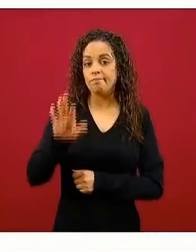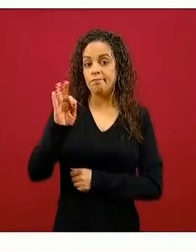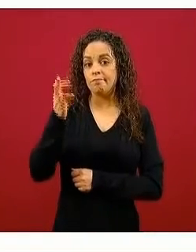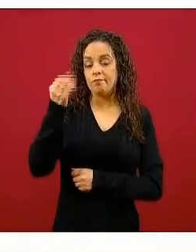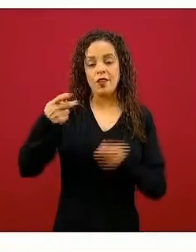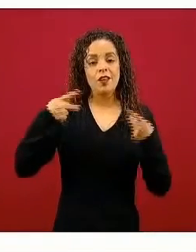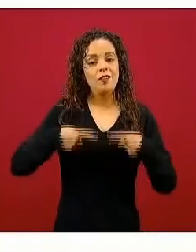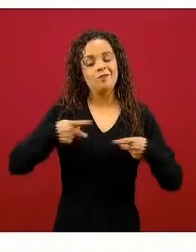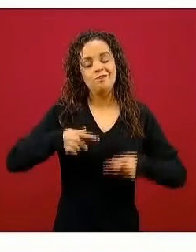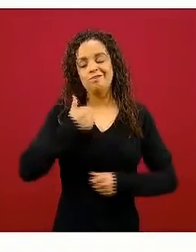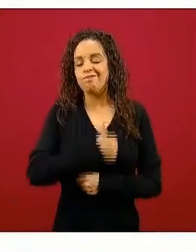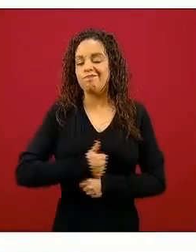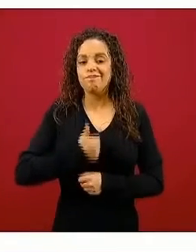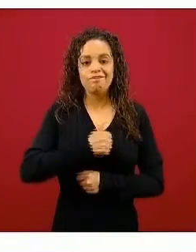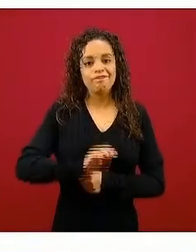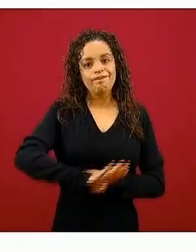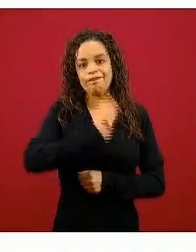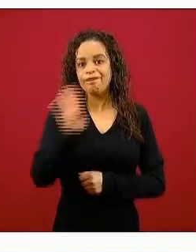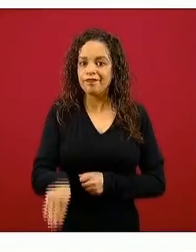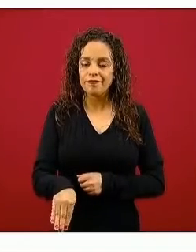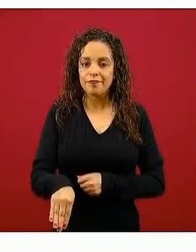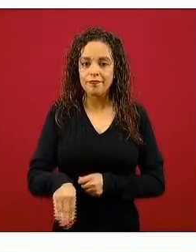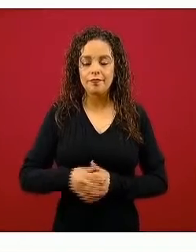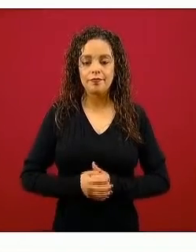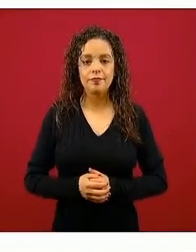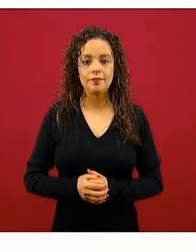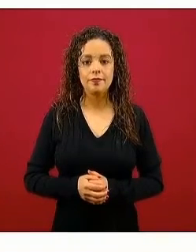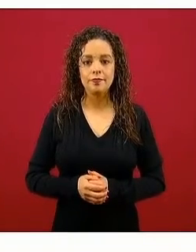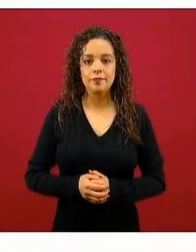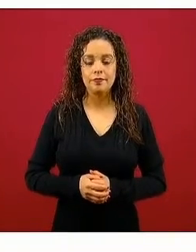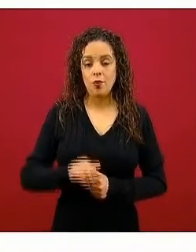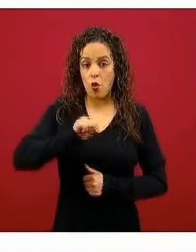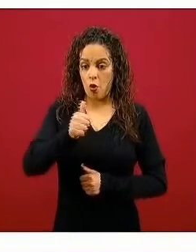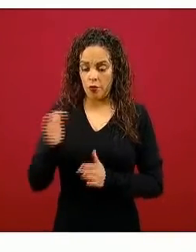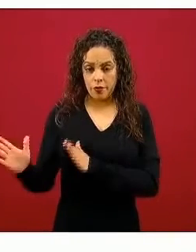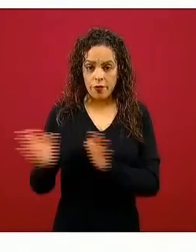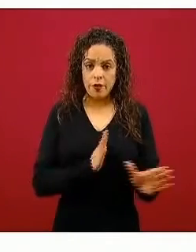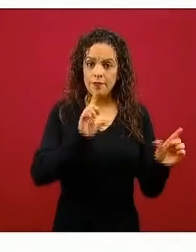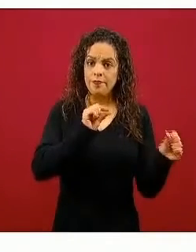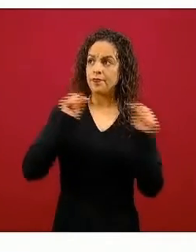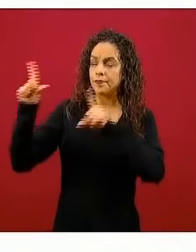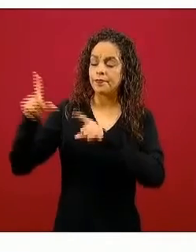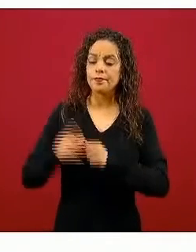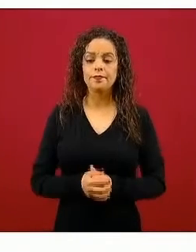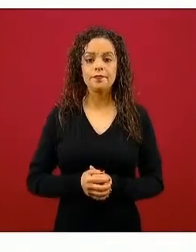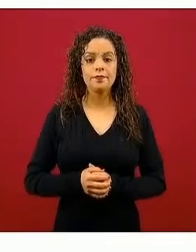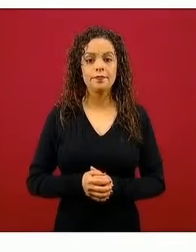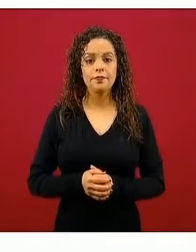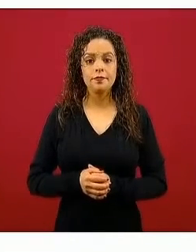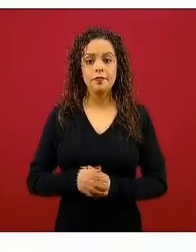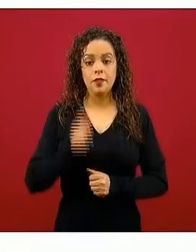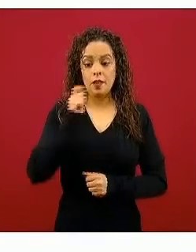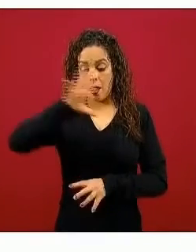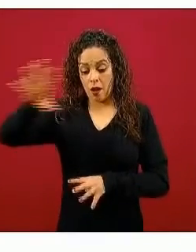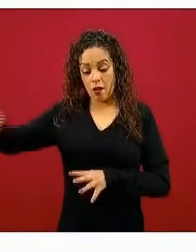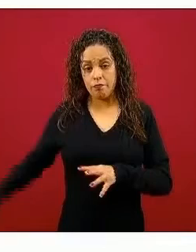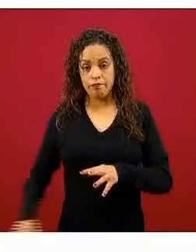14.649 las personas que lamentablemente han perdido la vida. Veamos la siguiente diapositiva, es precisamente la carga acumulada,